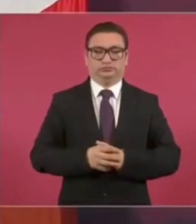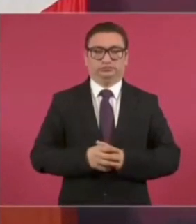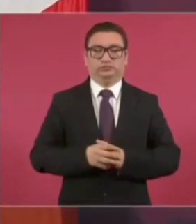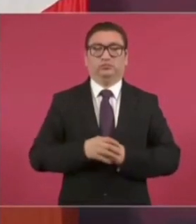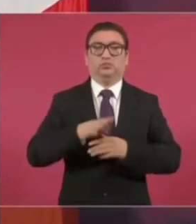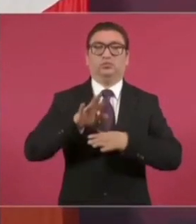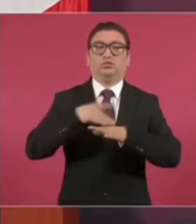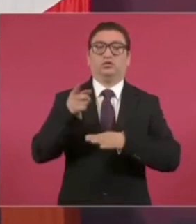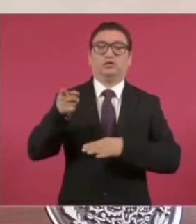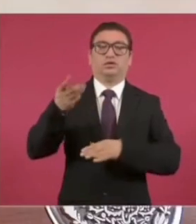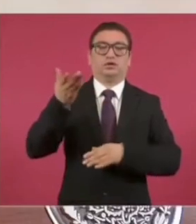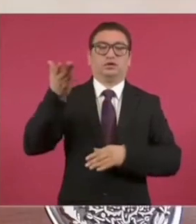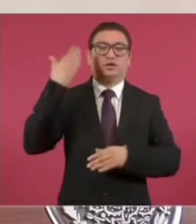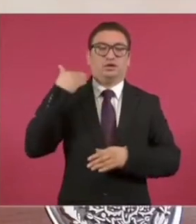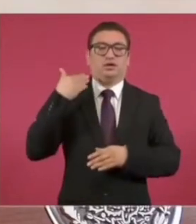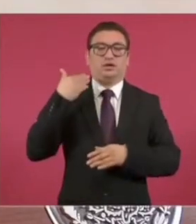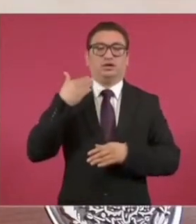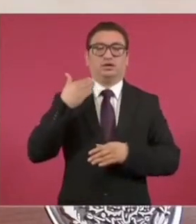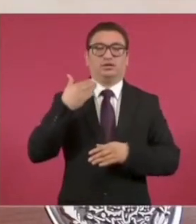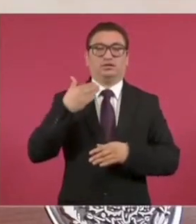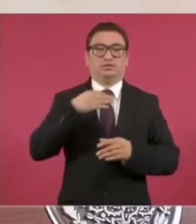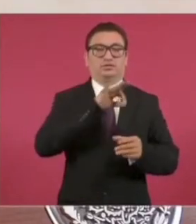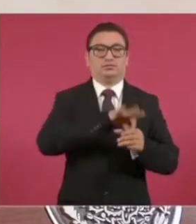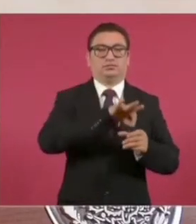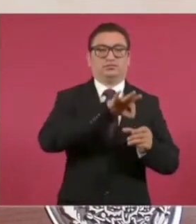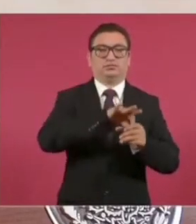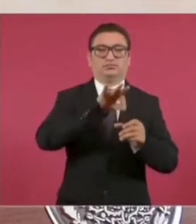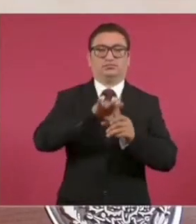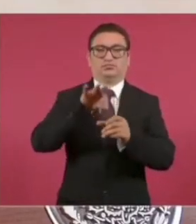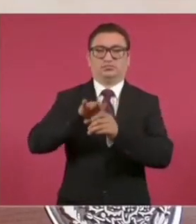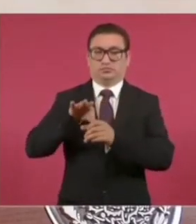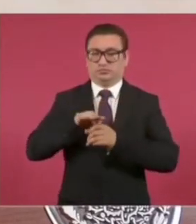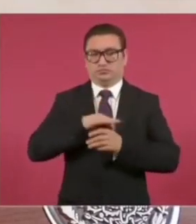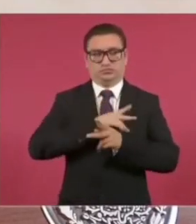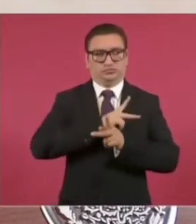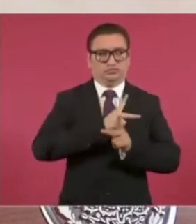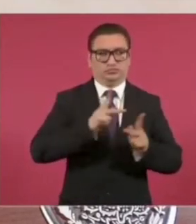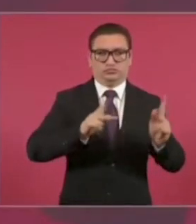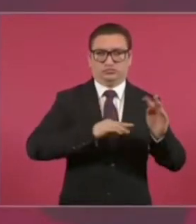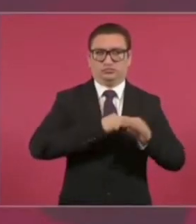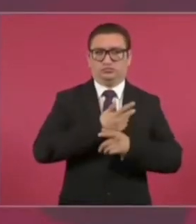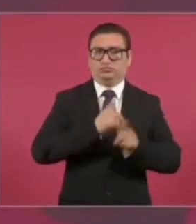a alguien que fue electo democráticamente.